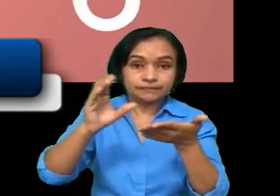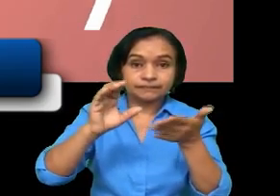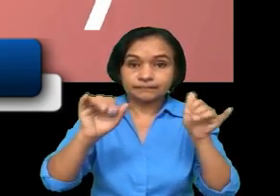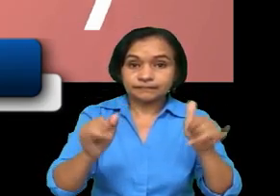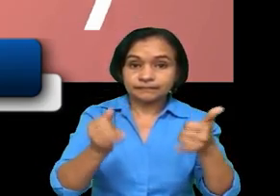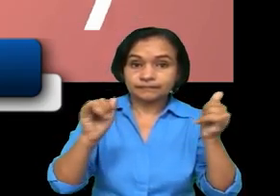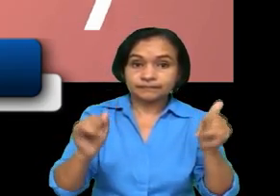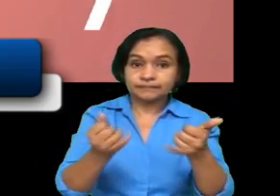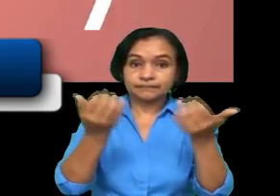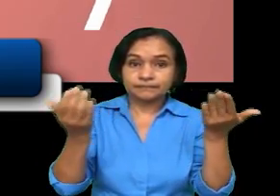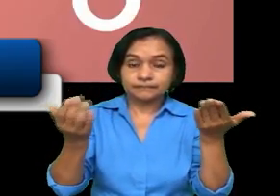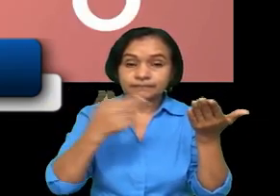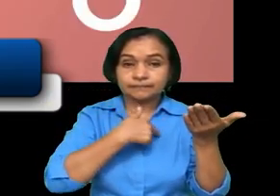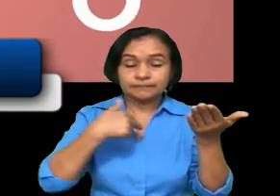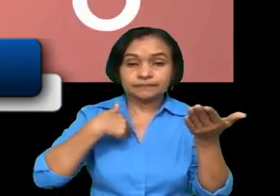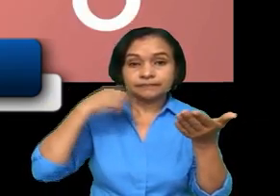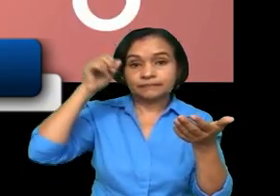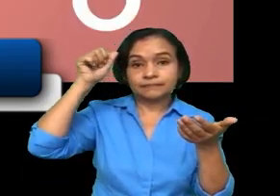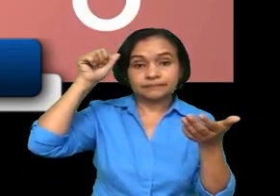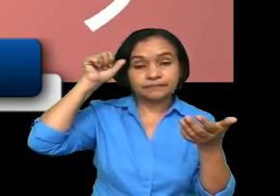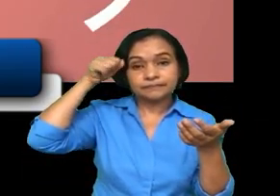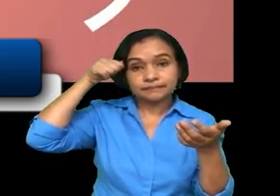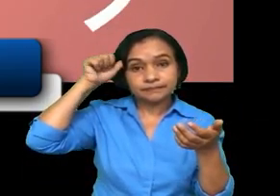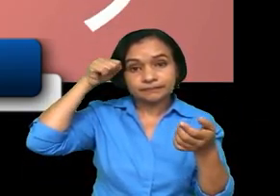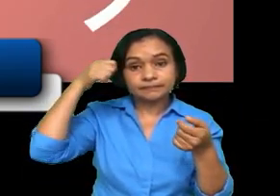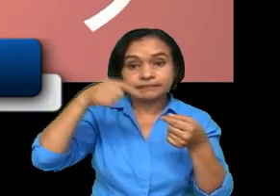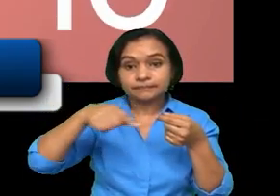jugando, van al baño, entonces